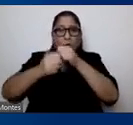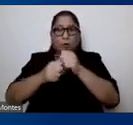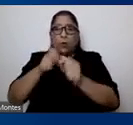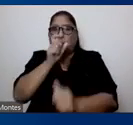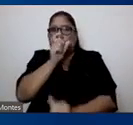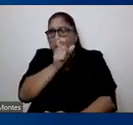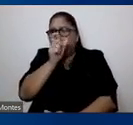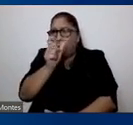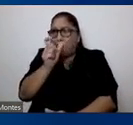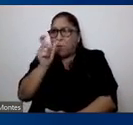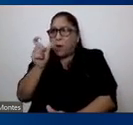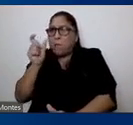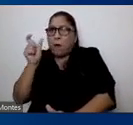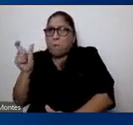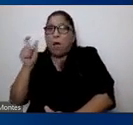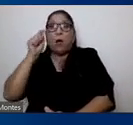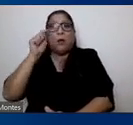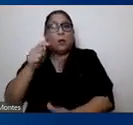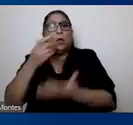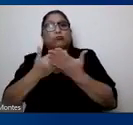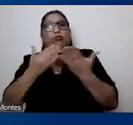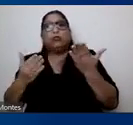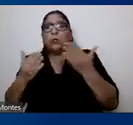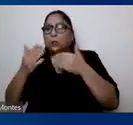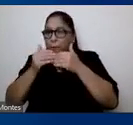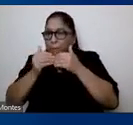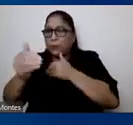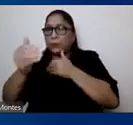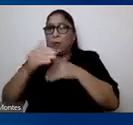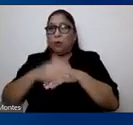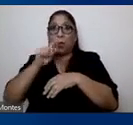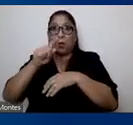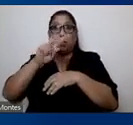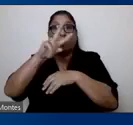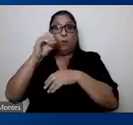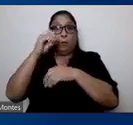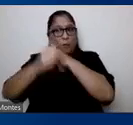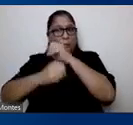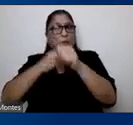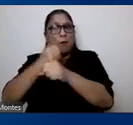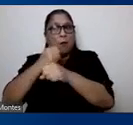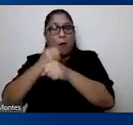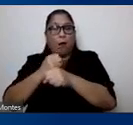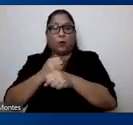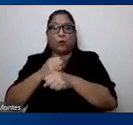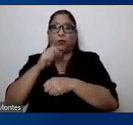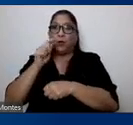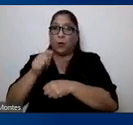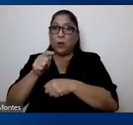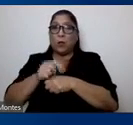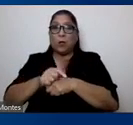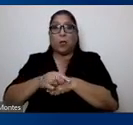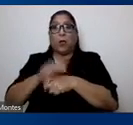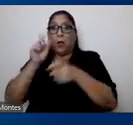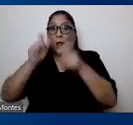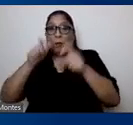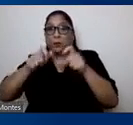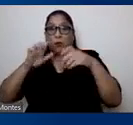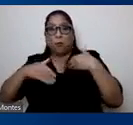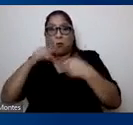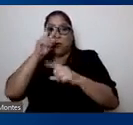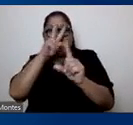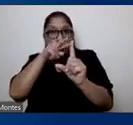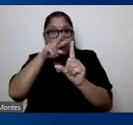eventos que han trascendido en estos 20 años de conflicto. El usuario podrá aquí